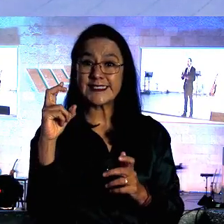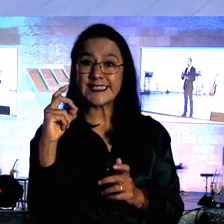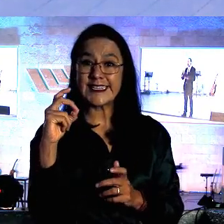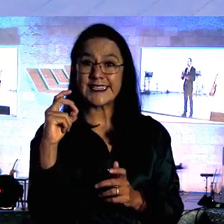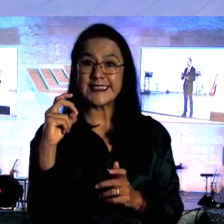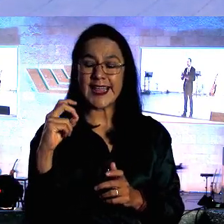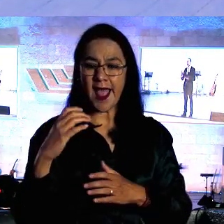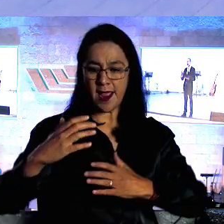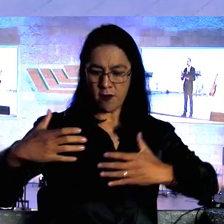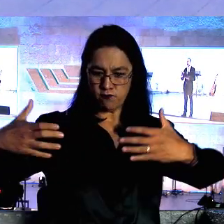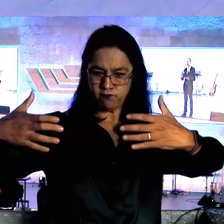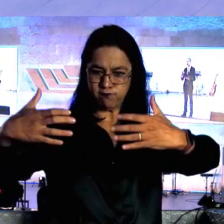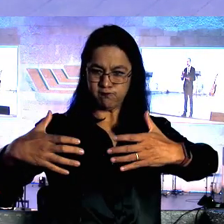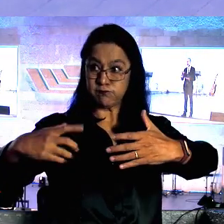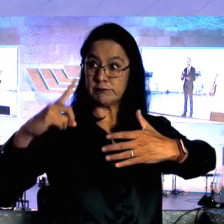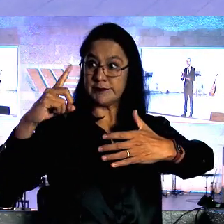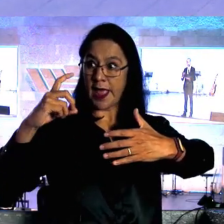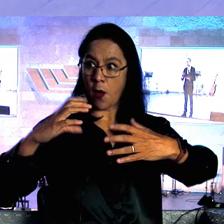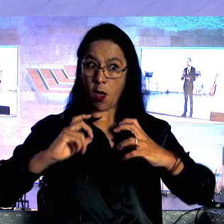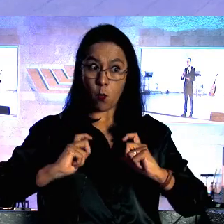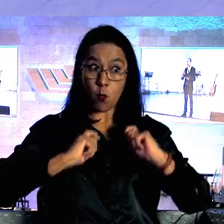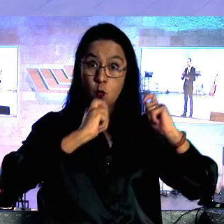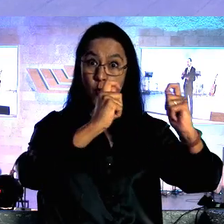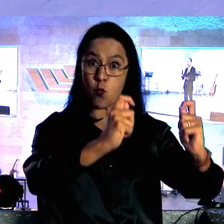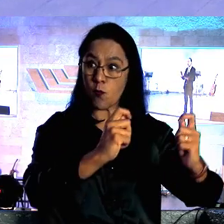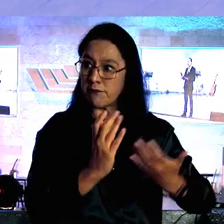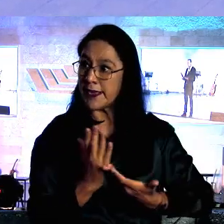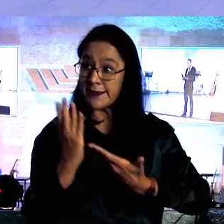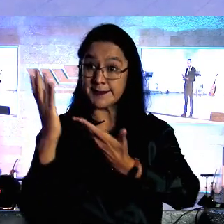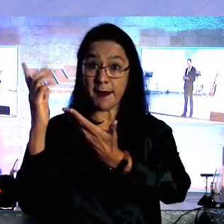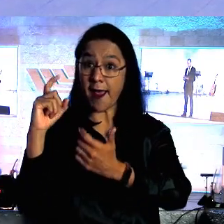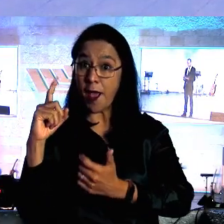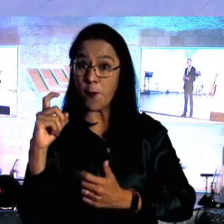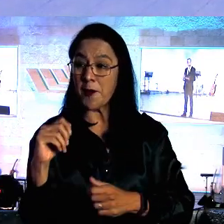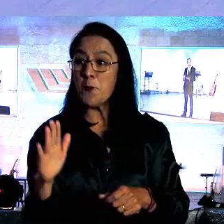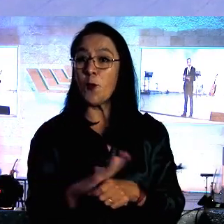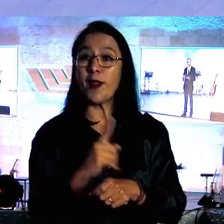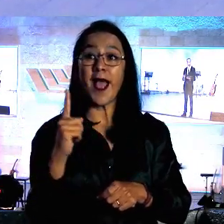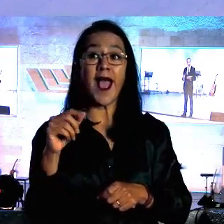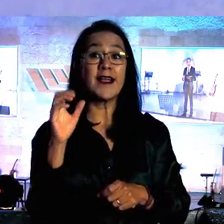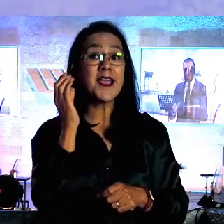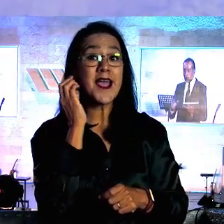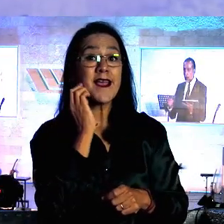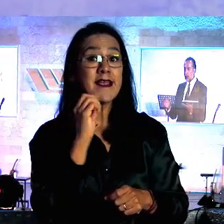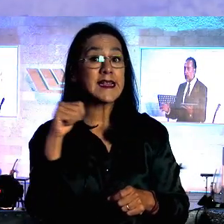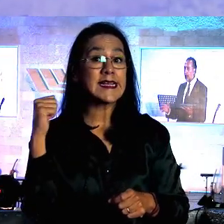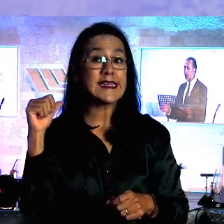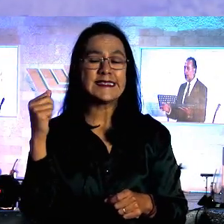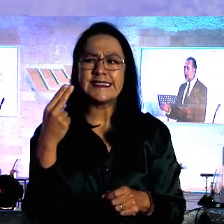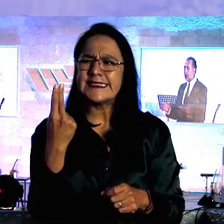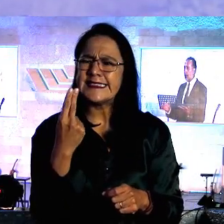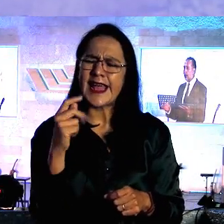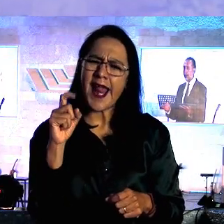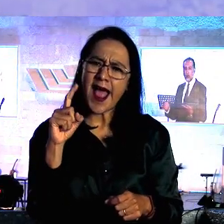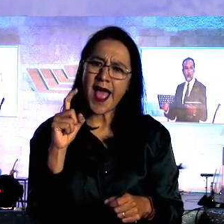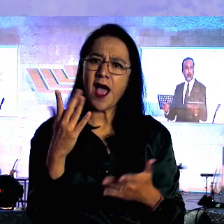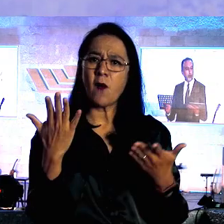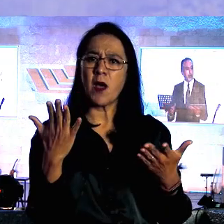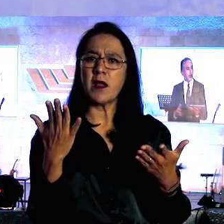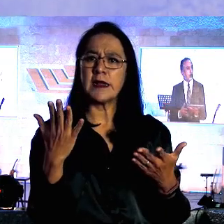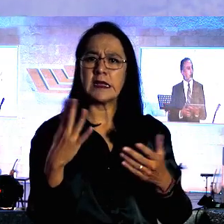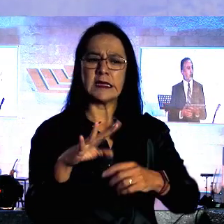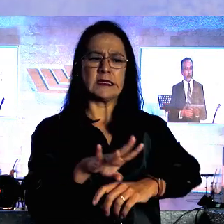a lo mejor uno dice, pero ¿cómo voy a llevar agua? Bueno, es lo que ahorita necesitan. No hay energía eléctrica, se